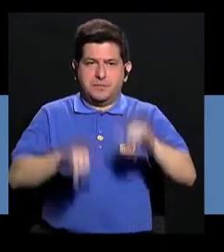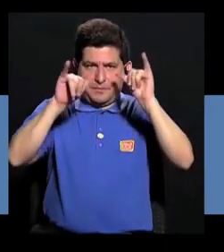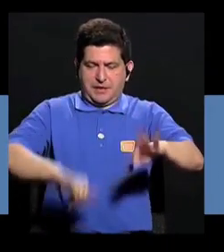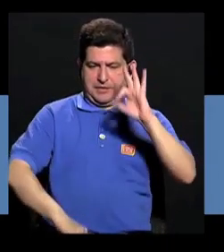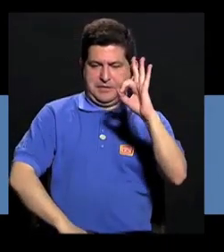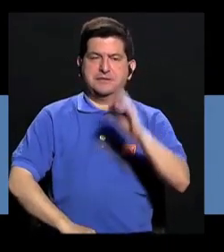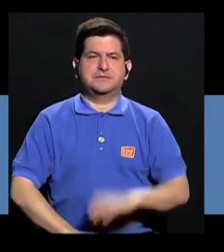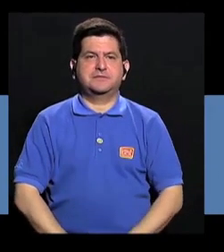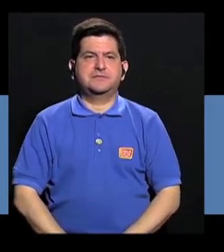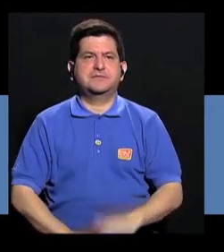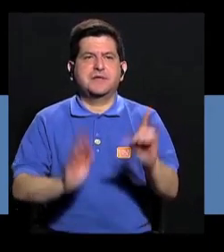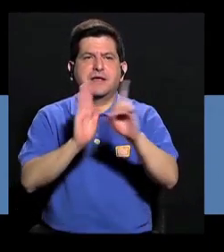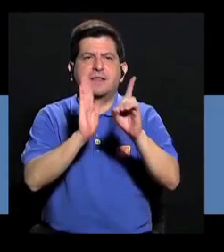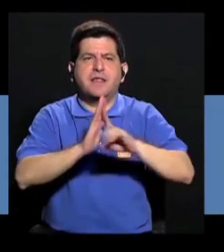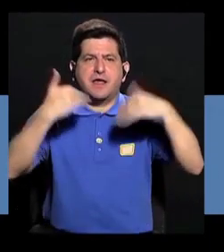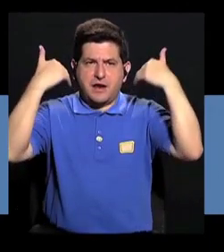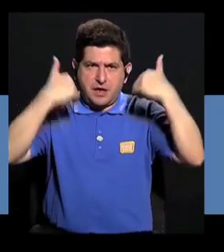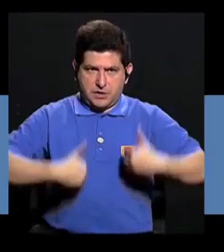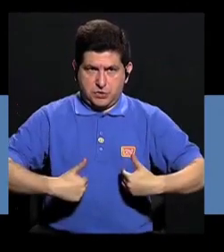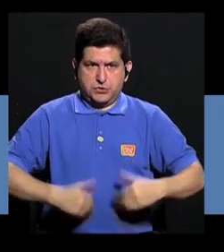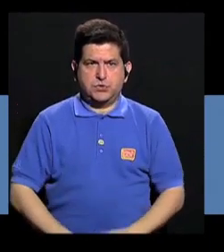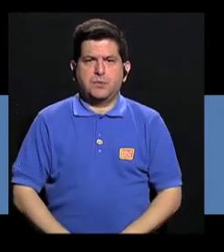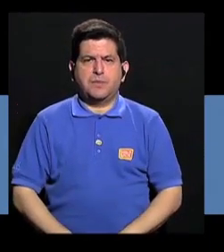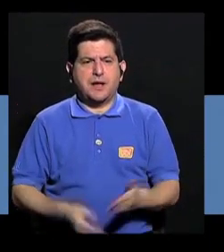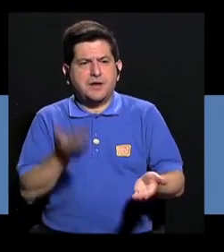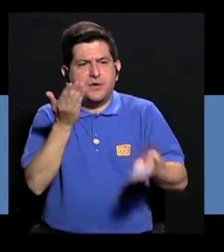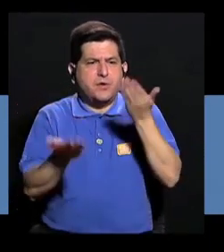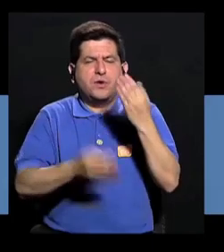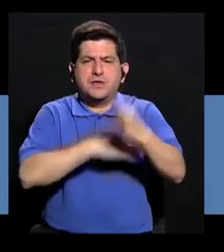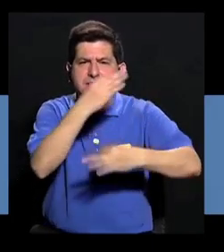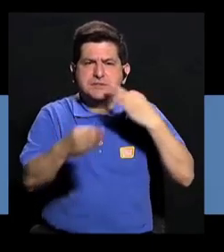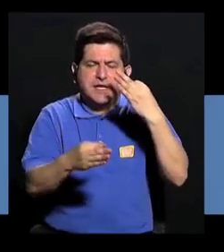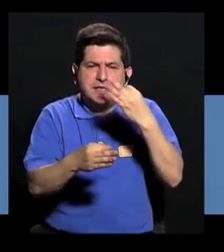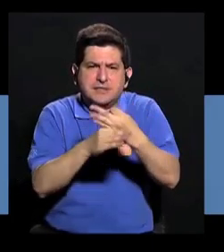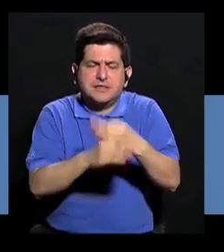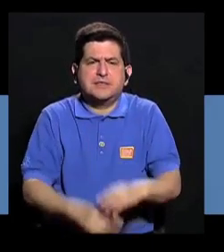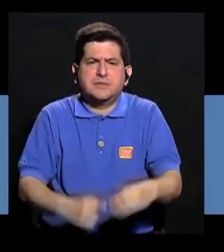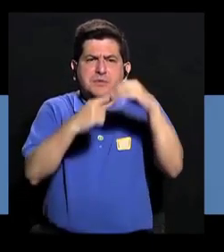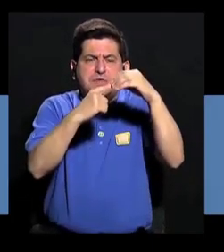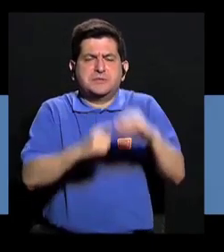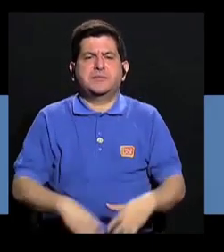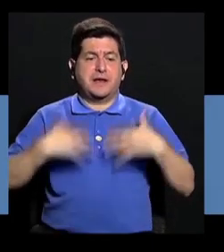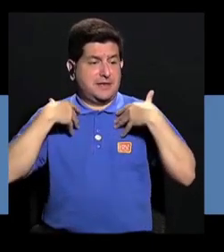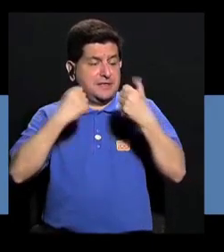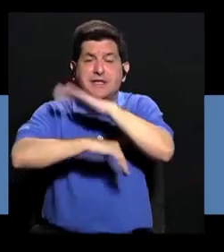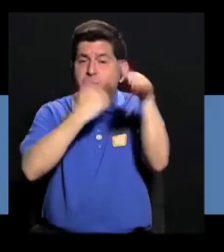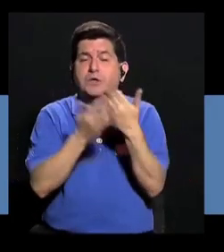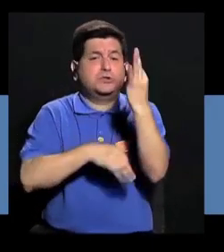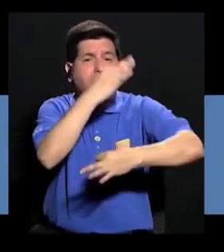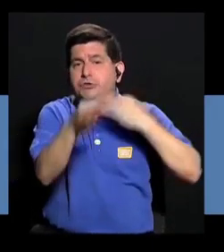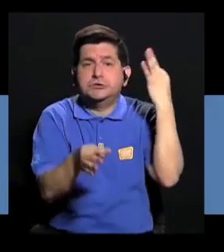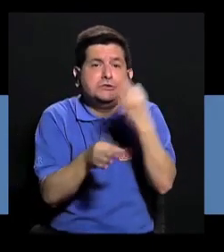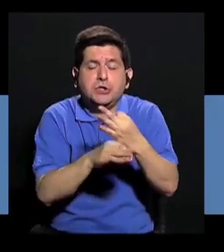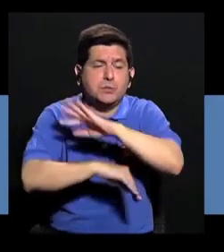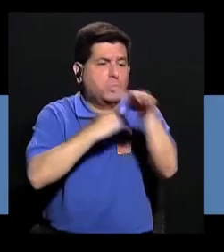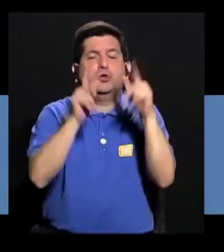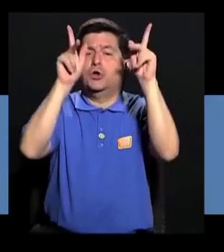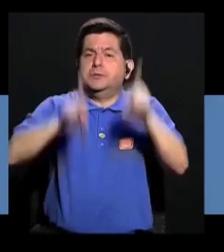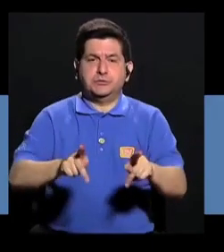estar bien. El derecho humano más prioritario es la salud. En todos los aspectos.